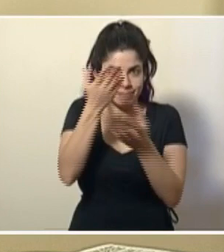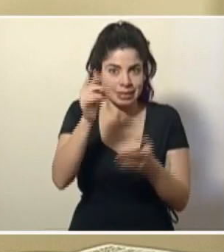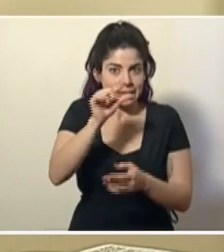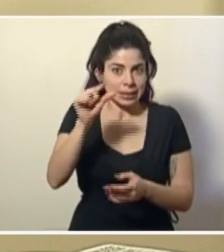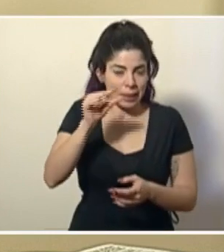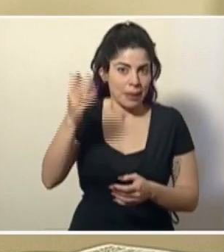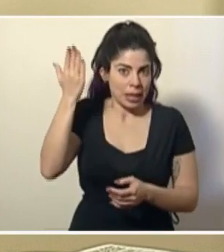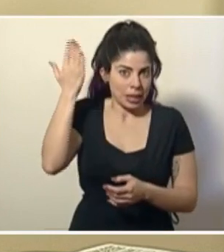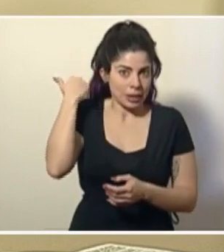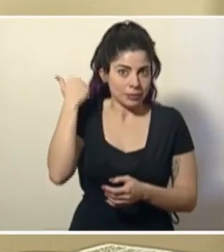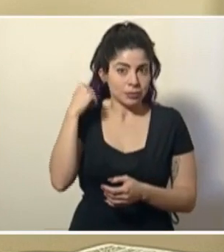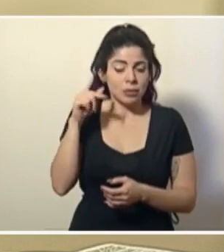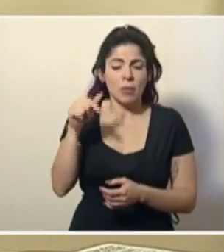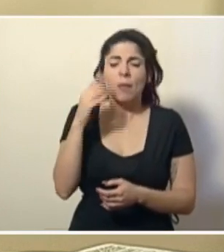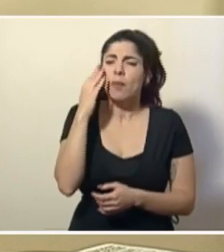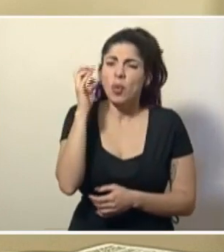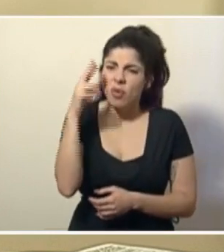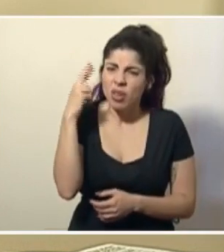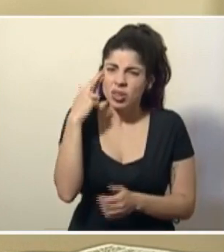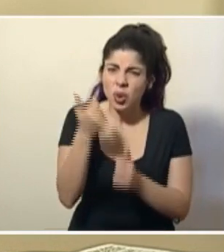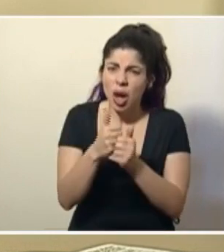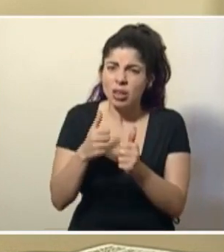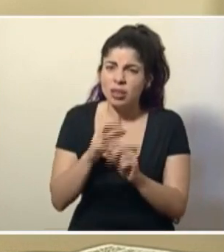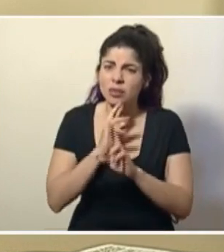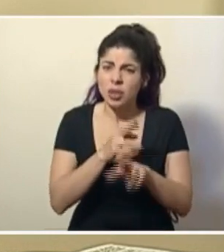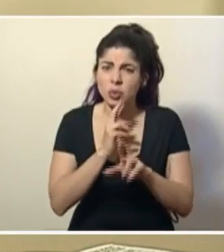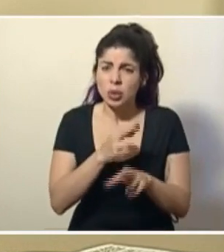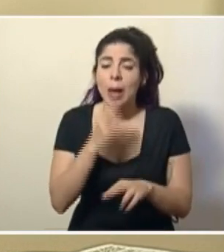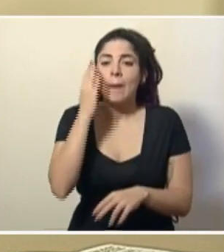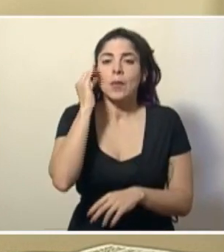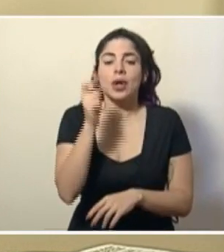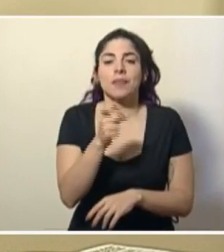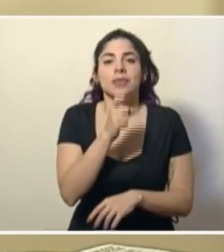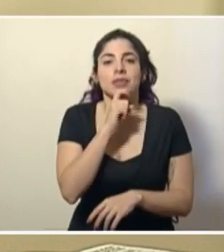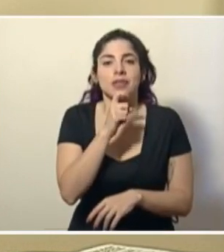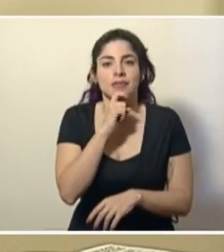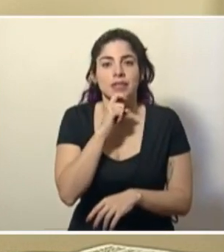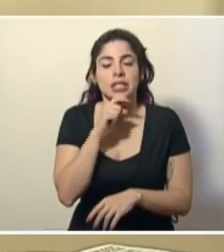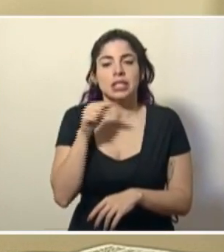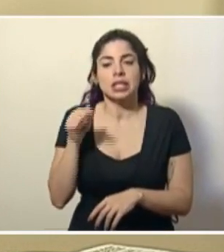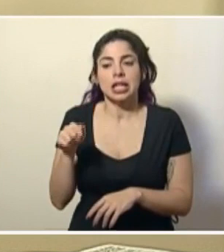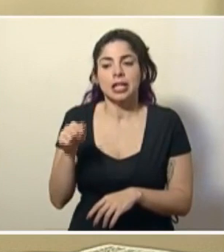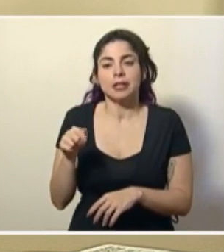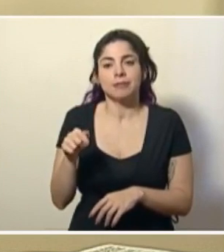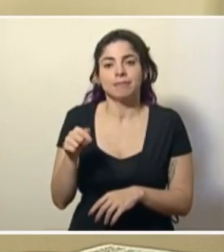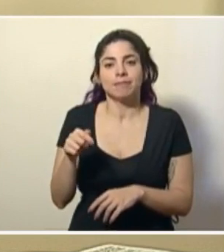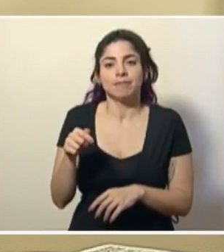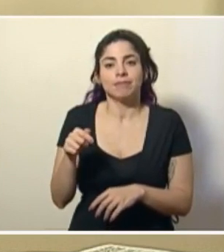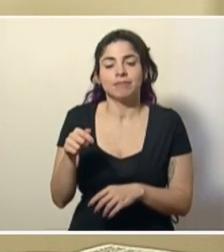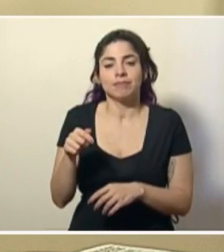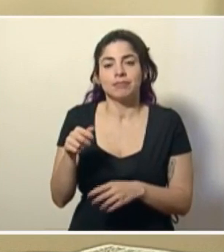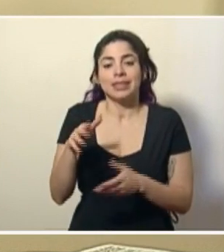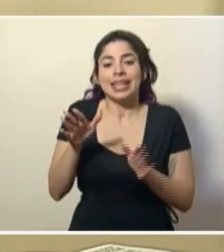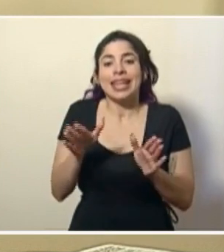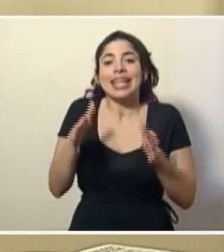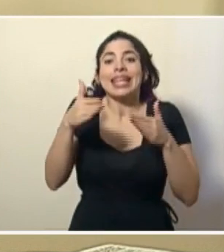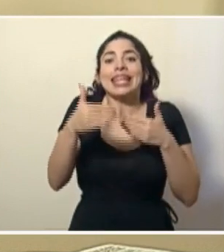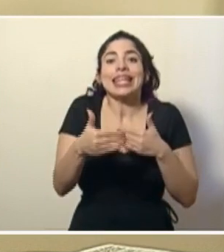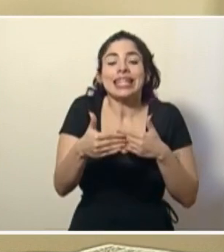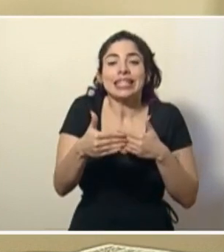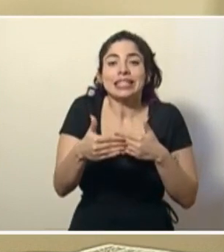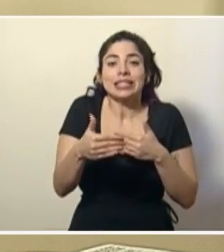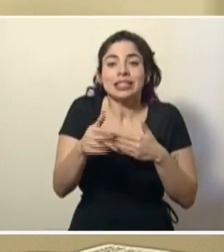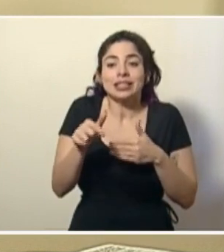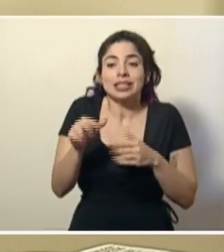últimas semanas. Esto es porque ha habido dificultades con la entrega de kits,